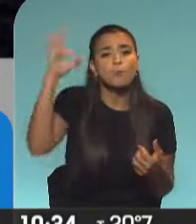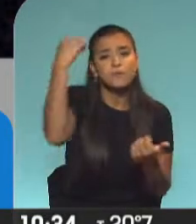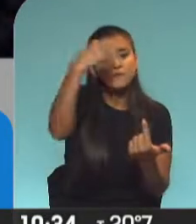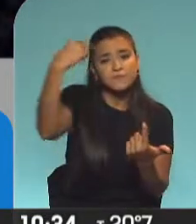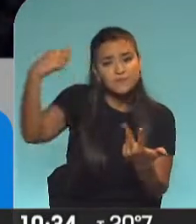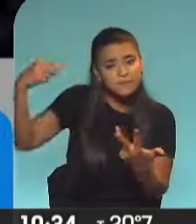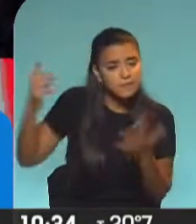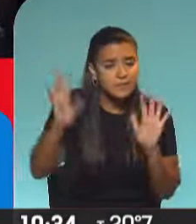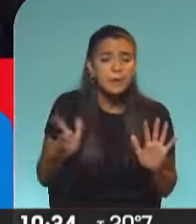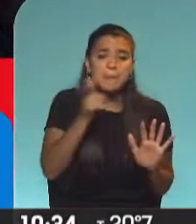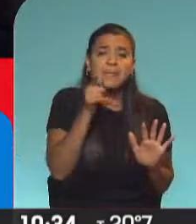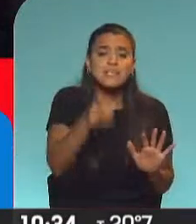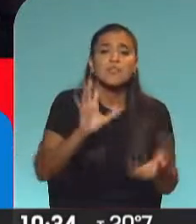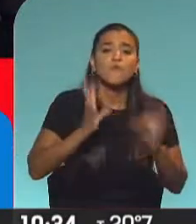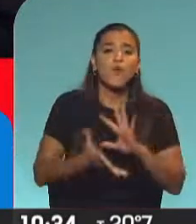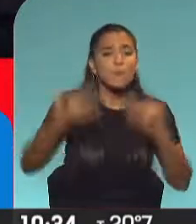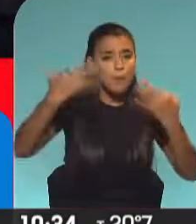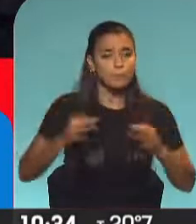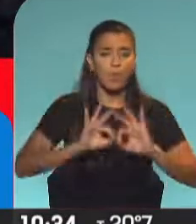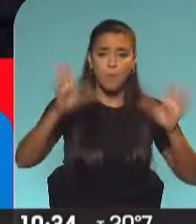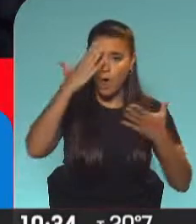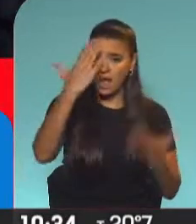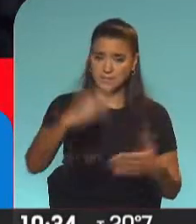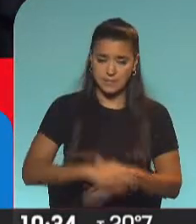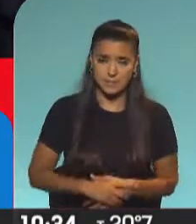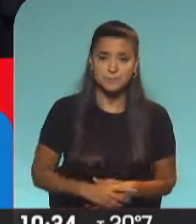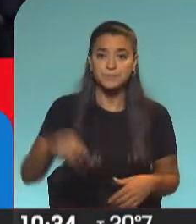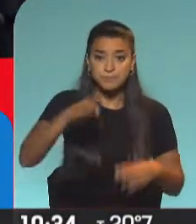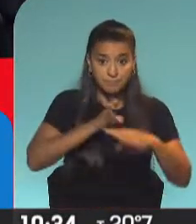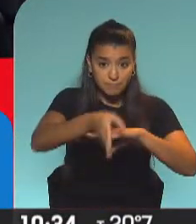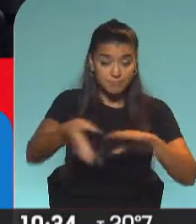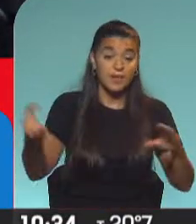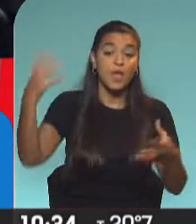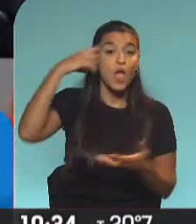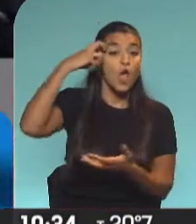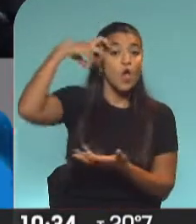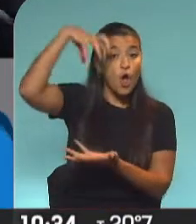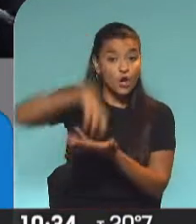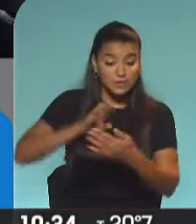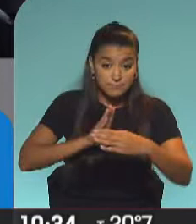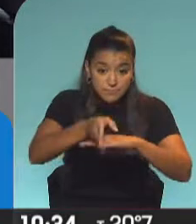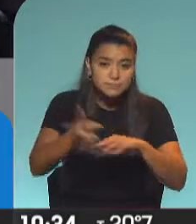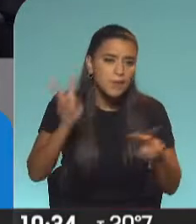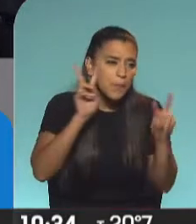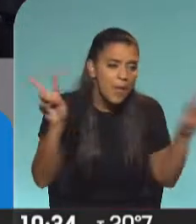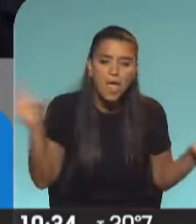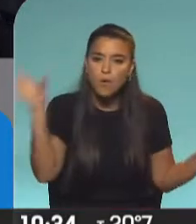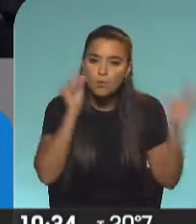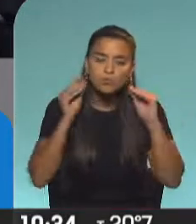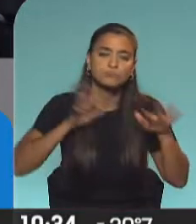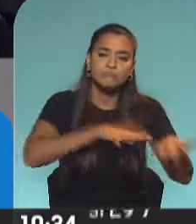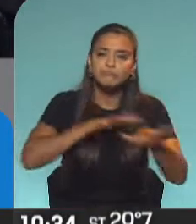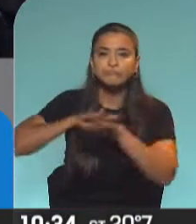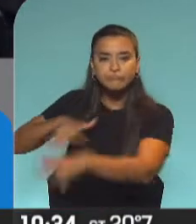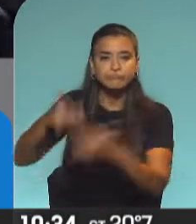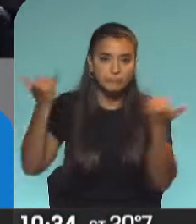Me parece que ese es un buen modo de honrar la democracia. Usted está entrando al Congreso y ve que hay, escucha, que hay manifestaciones fuera